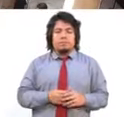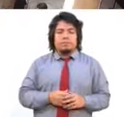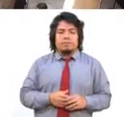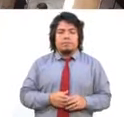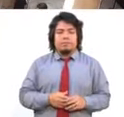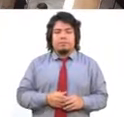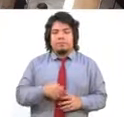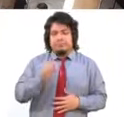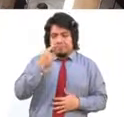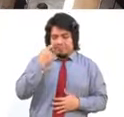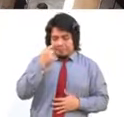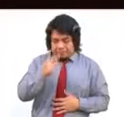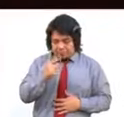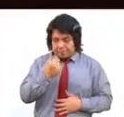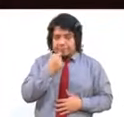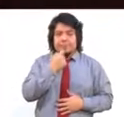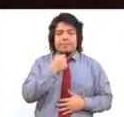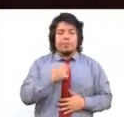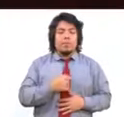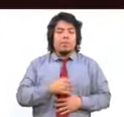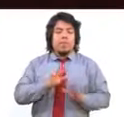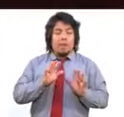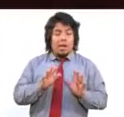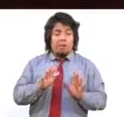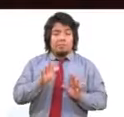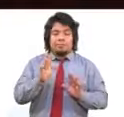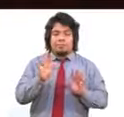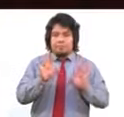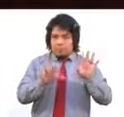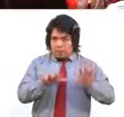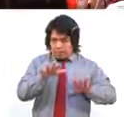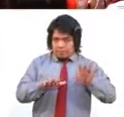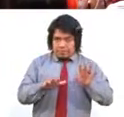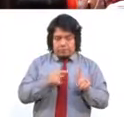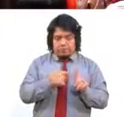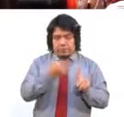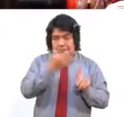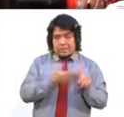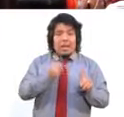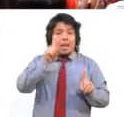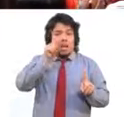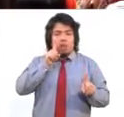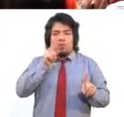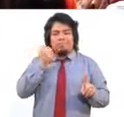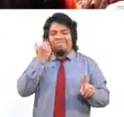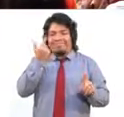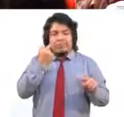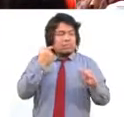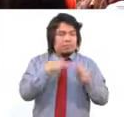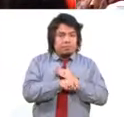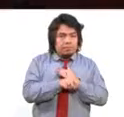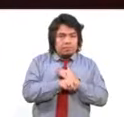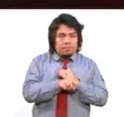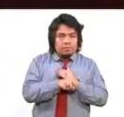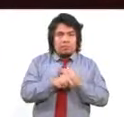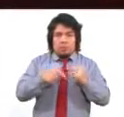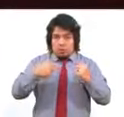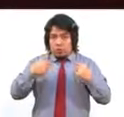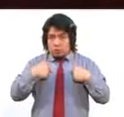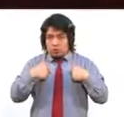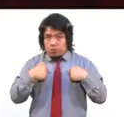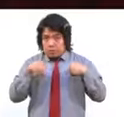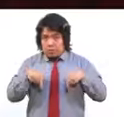A ver, quiero decirles que aun cuando las mujeres decidan no denunciar, podemos, o